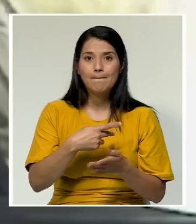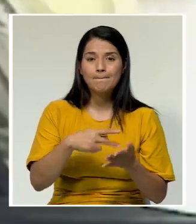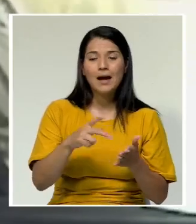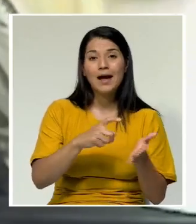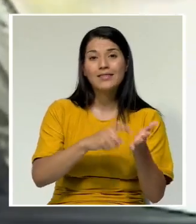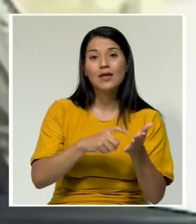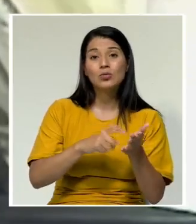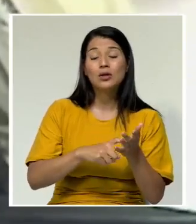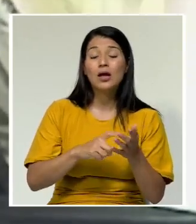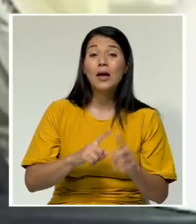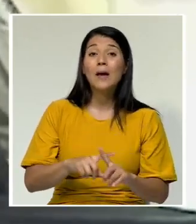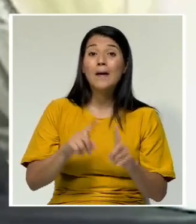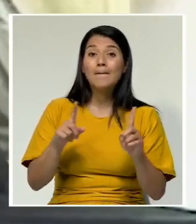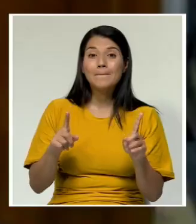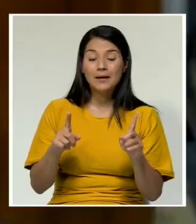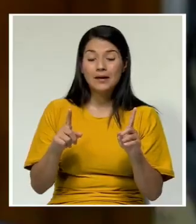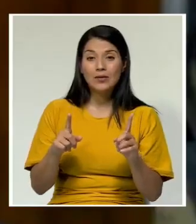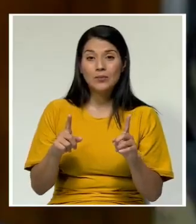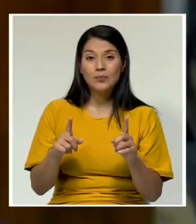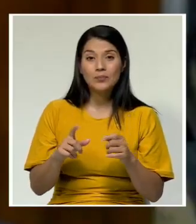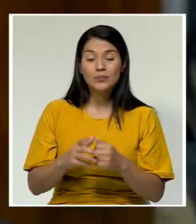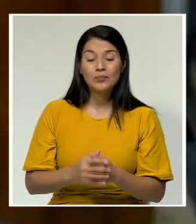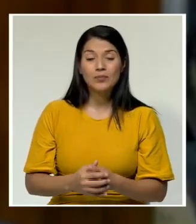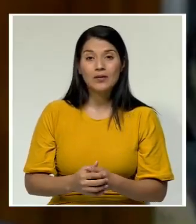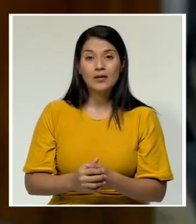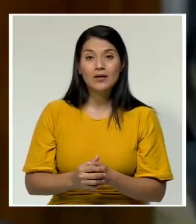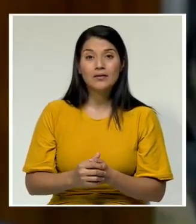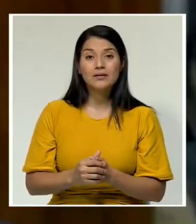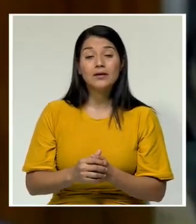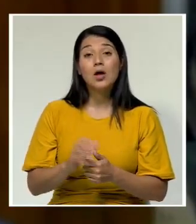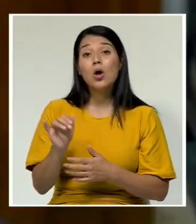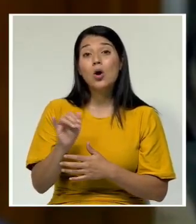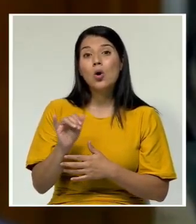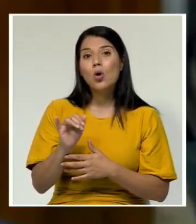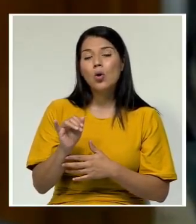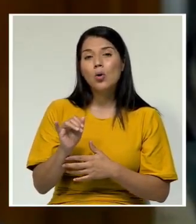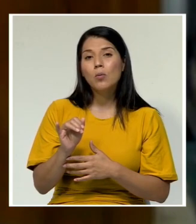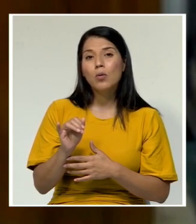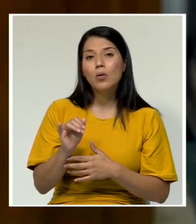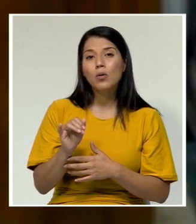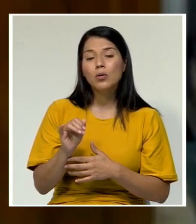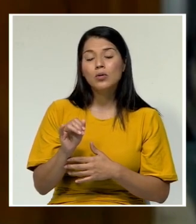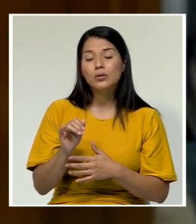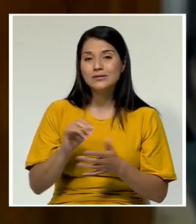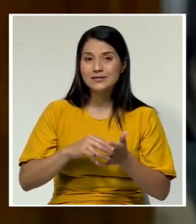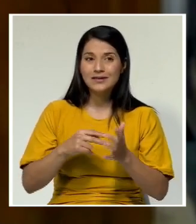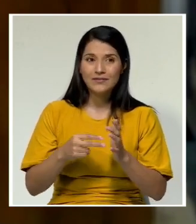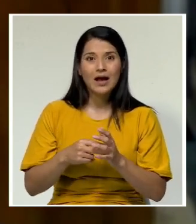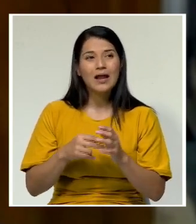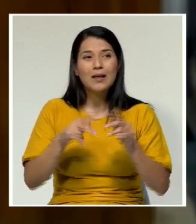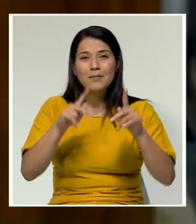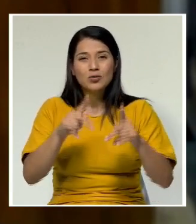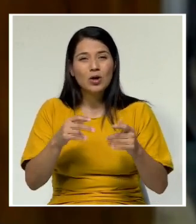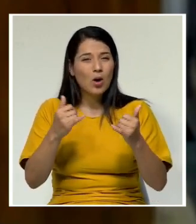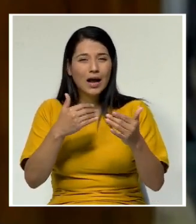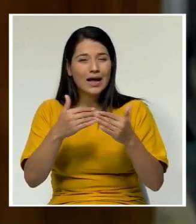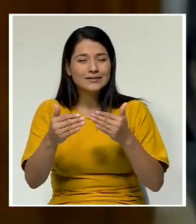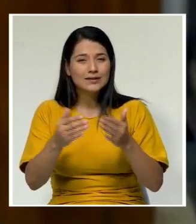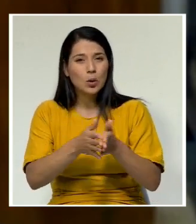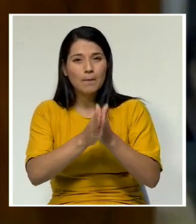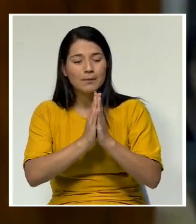2 años. Y eso ha significado una caída significativa de la participación del crédito a no generadores dentro del crédito de moneda